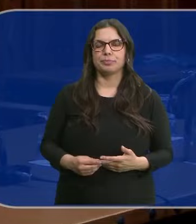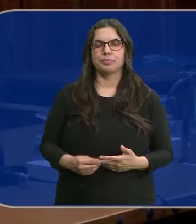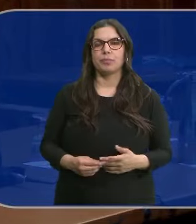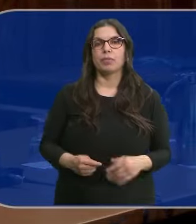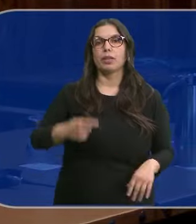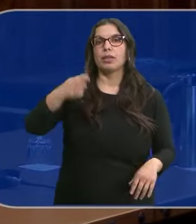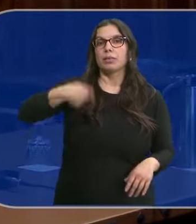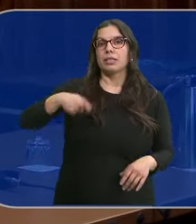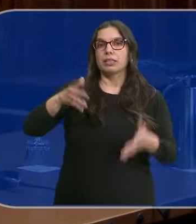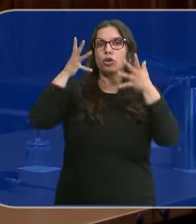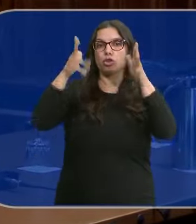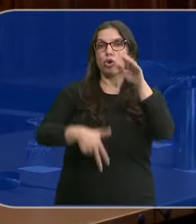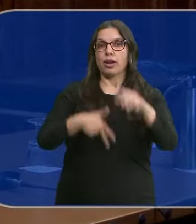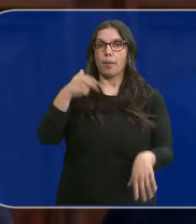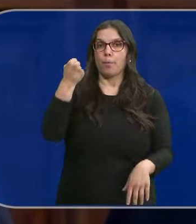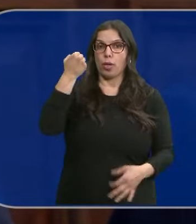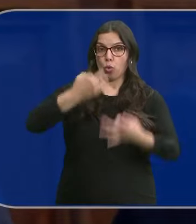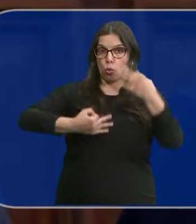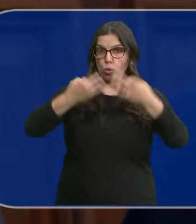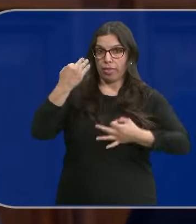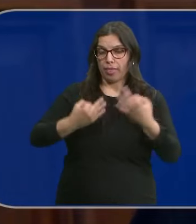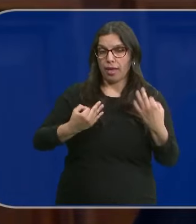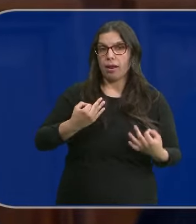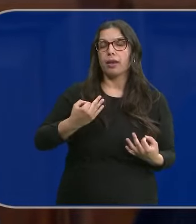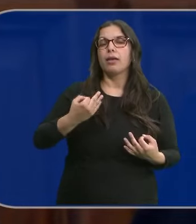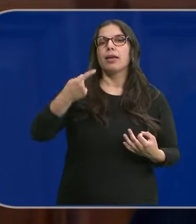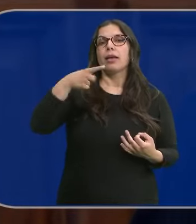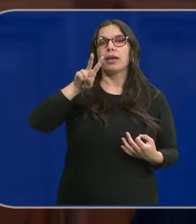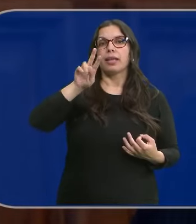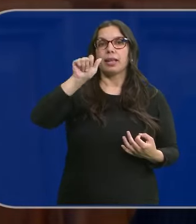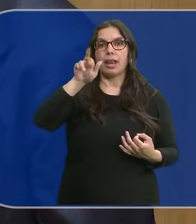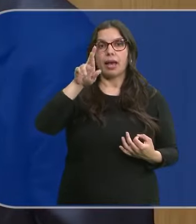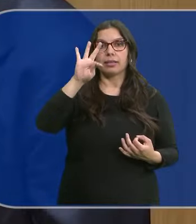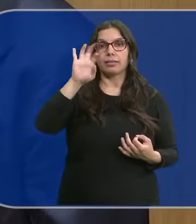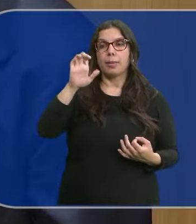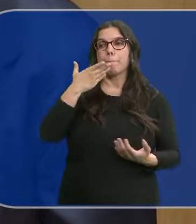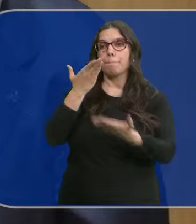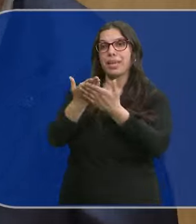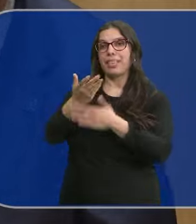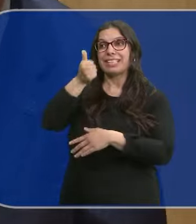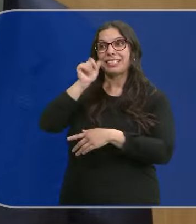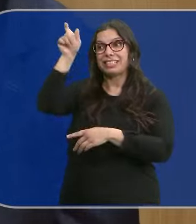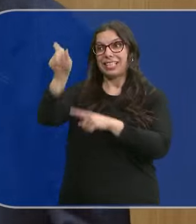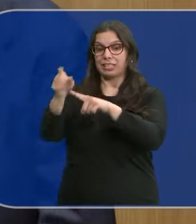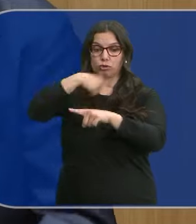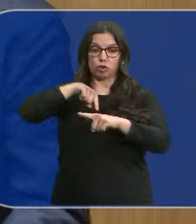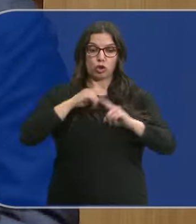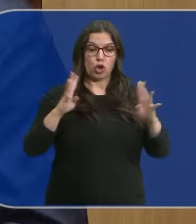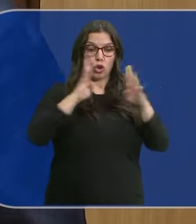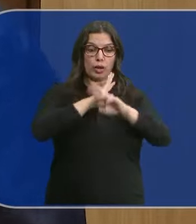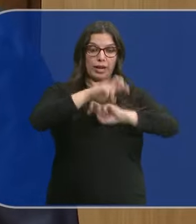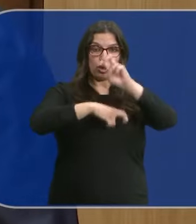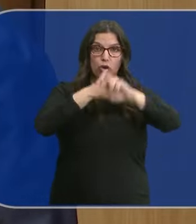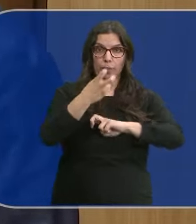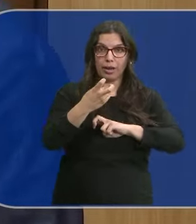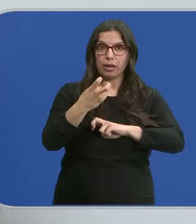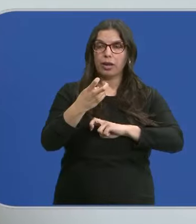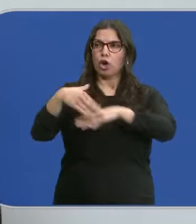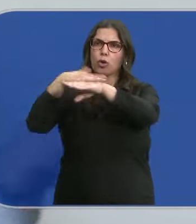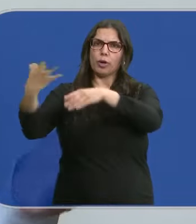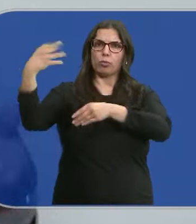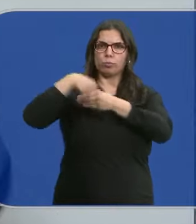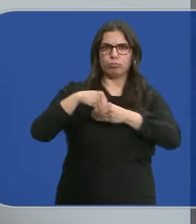El presidente del Consejo General del Poder Judicial, Vicente Guilarte, pide a Pedro Sánchez que la renovación de este organismo no implique una injerencia